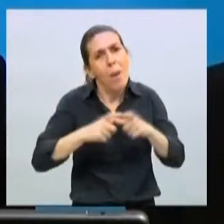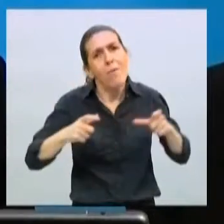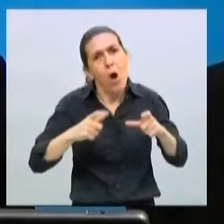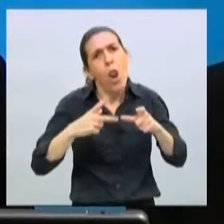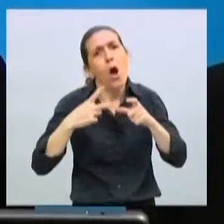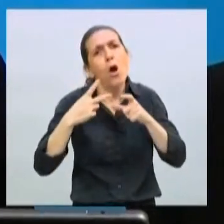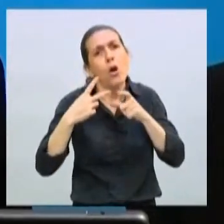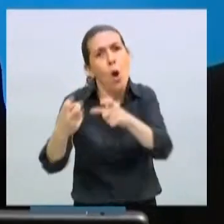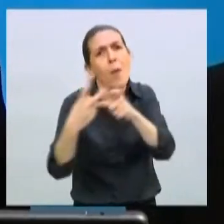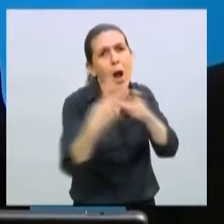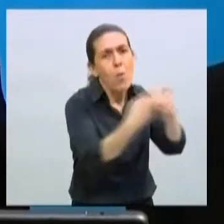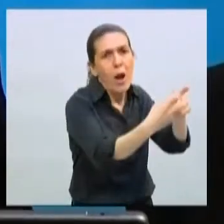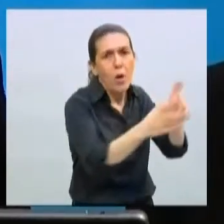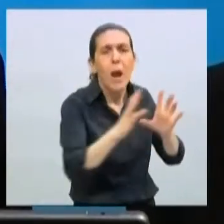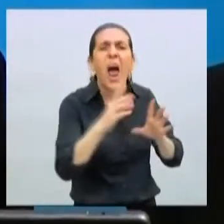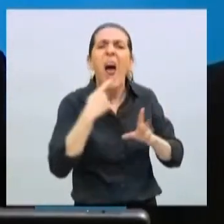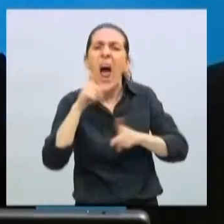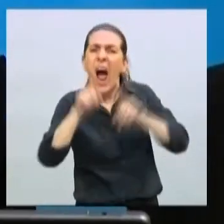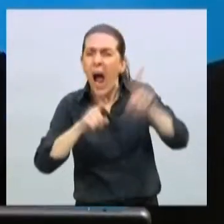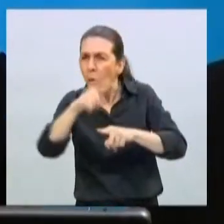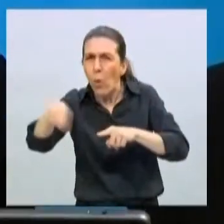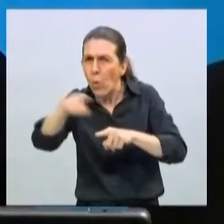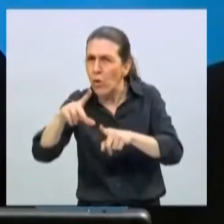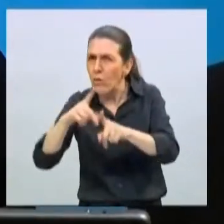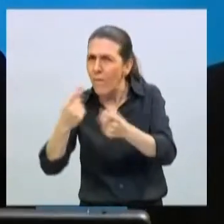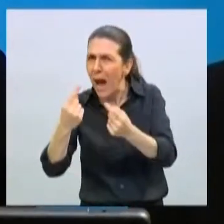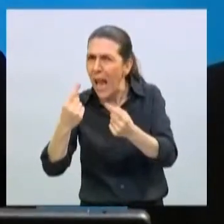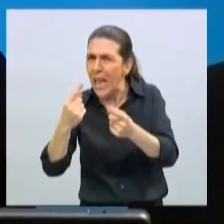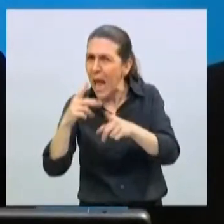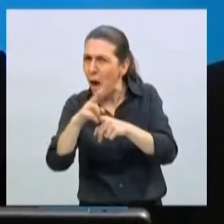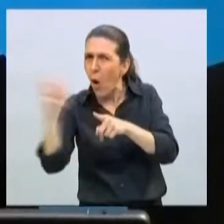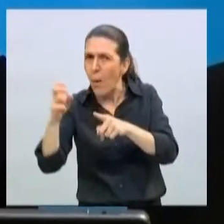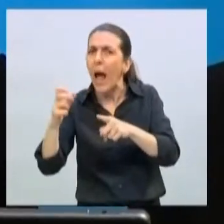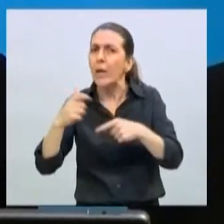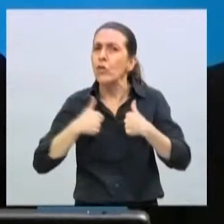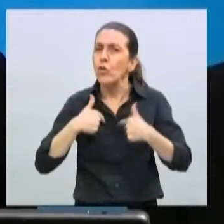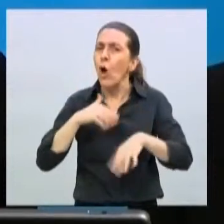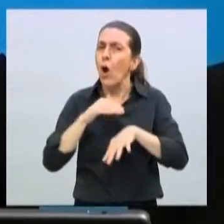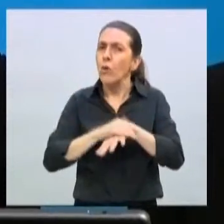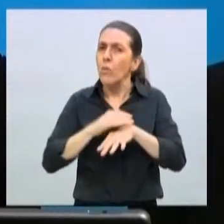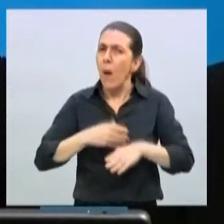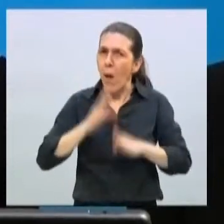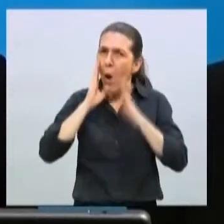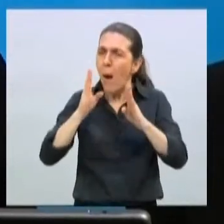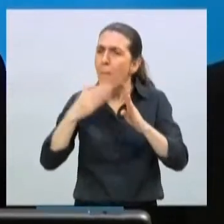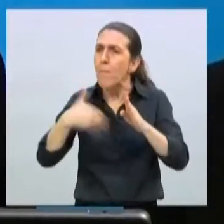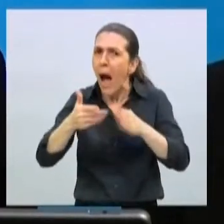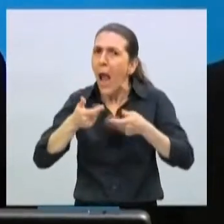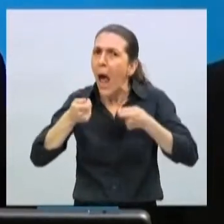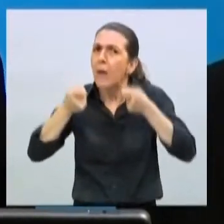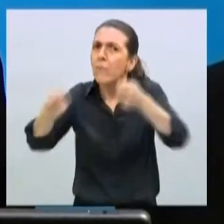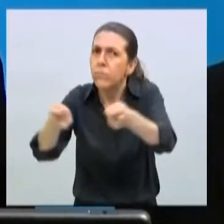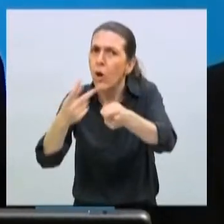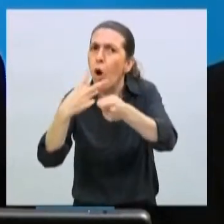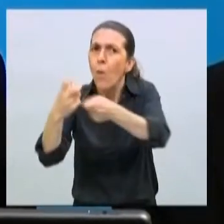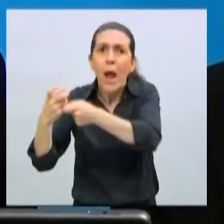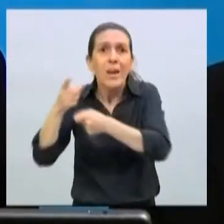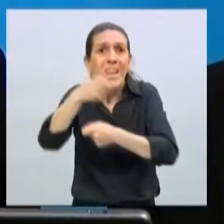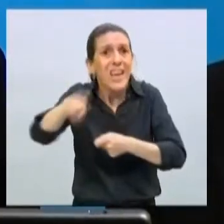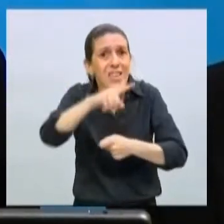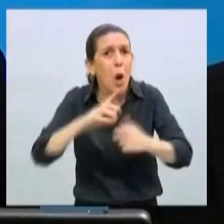en algunos casos no está llegando, me ocuparé de que lleguen, porque ellos han sido y son centrales en este